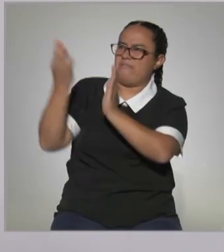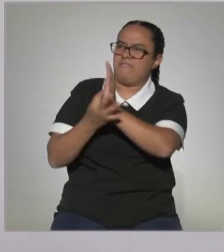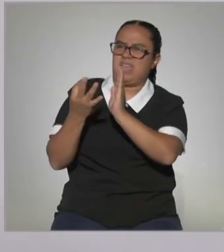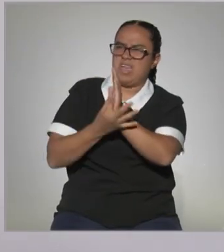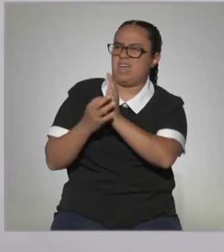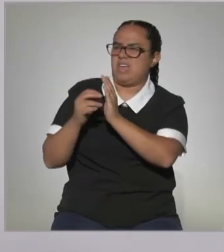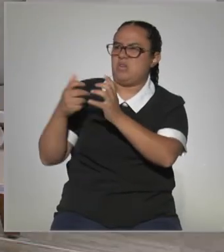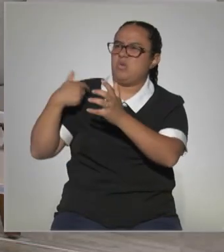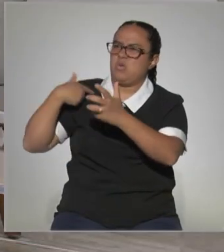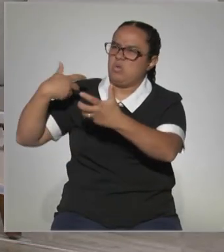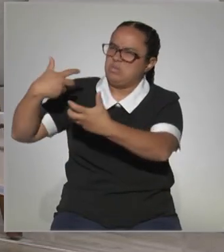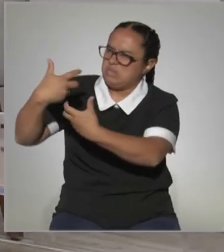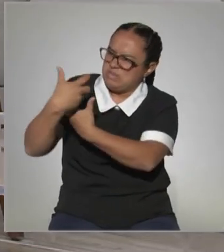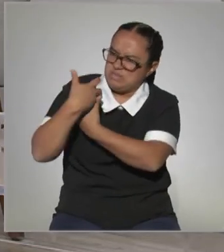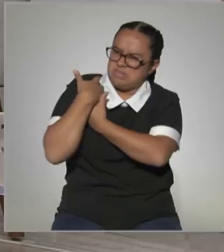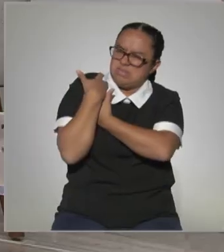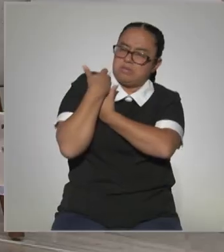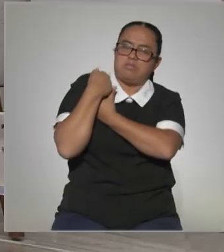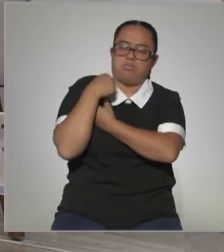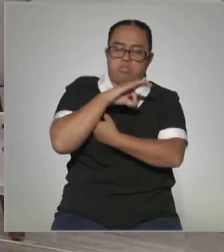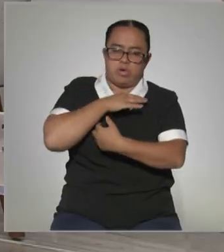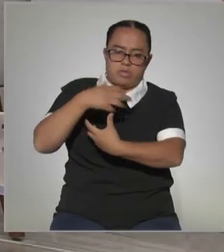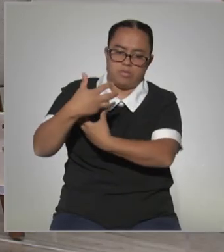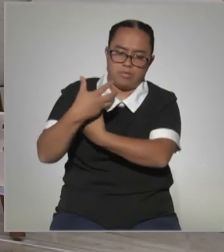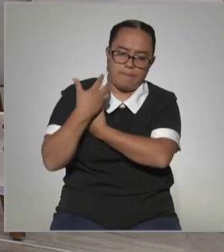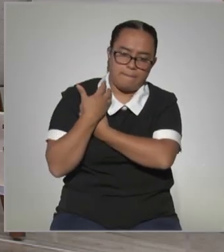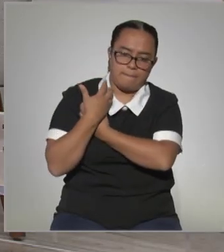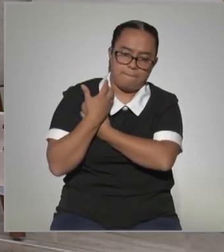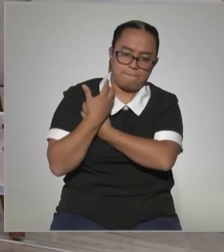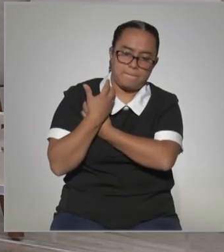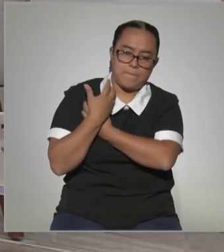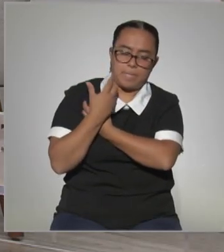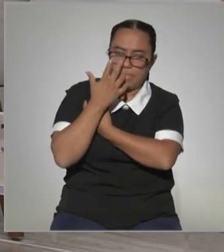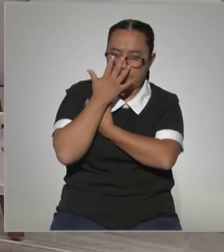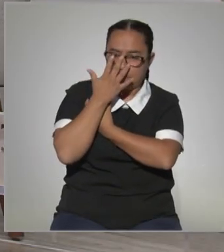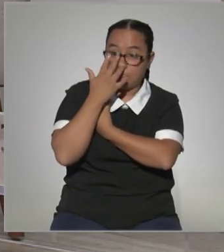metal o algo que me puedo sostener, no me